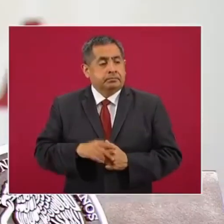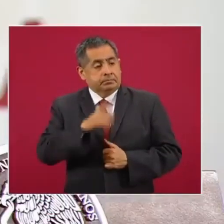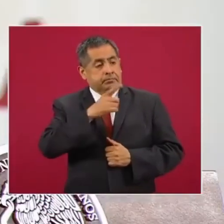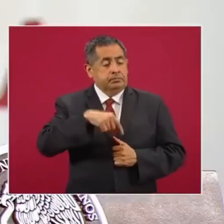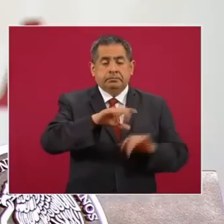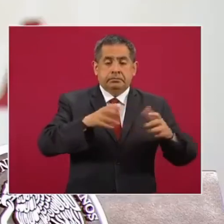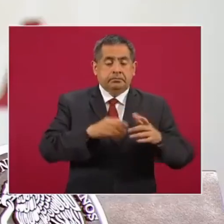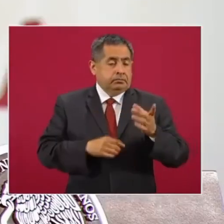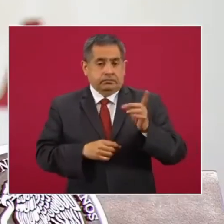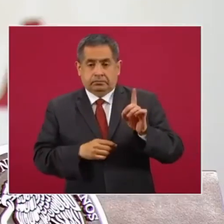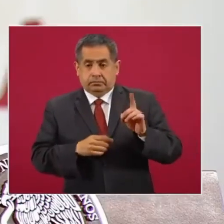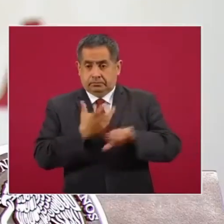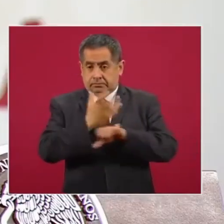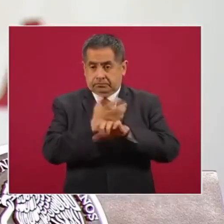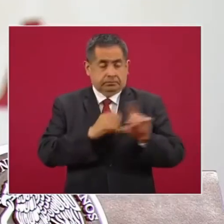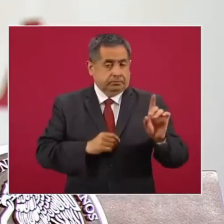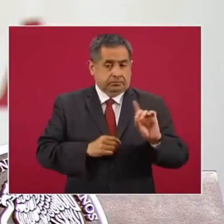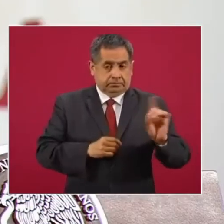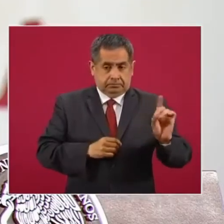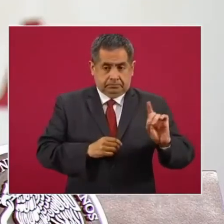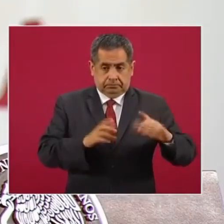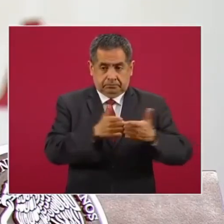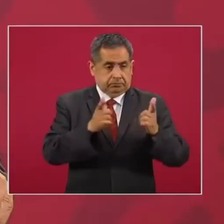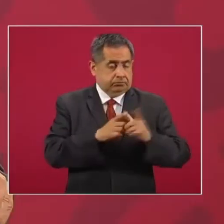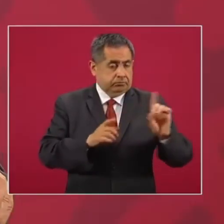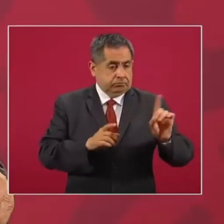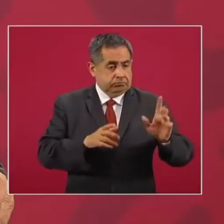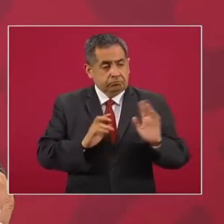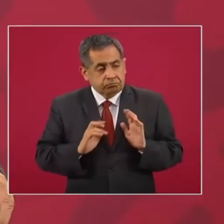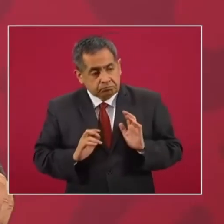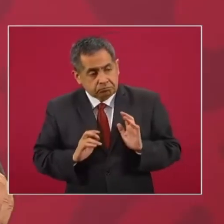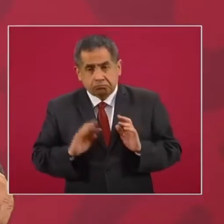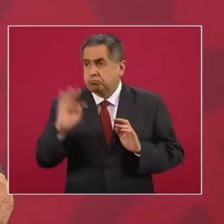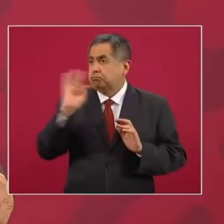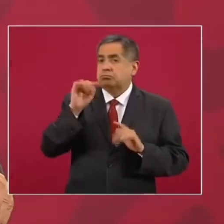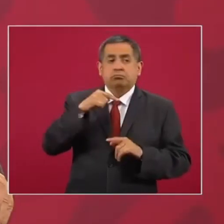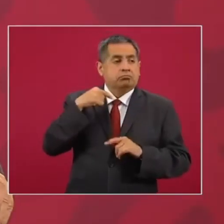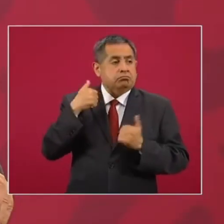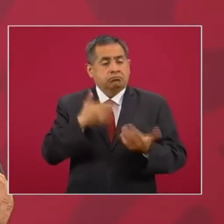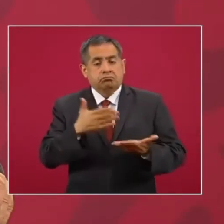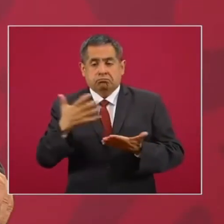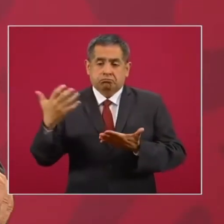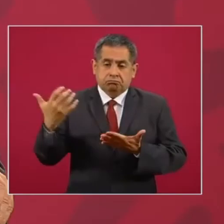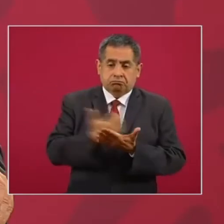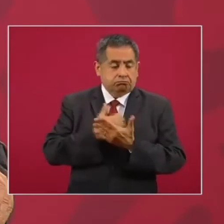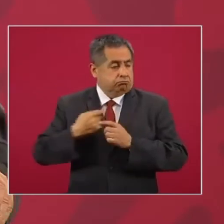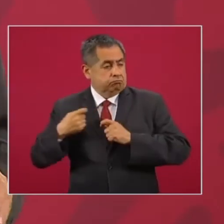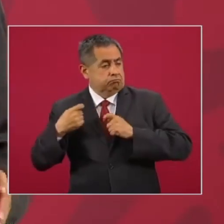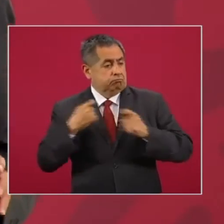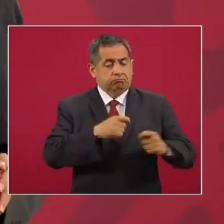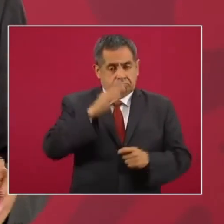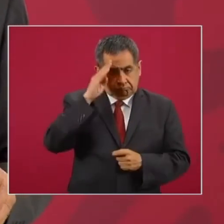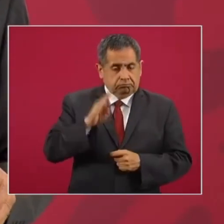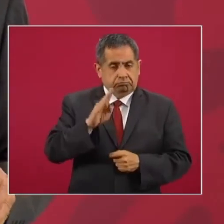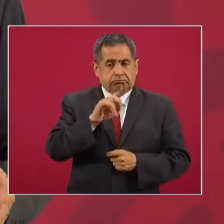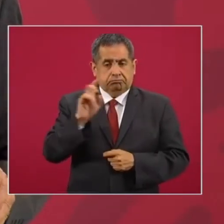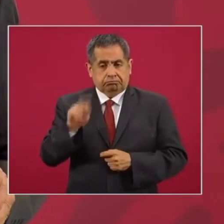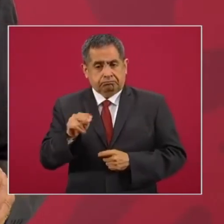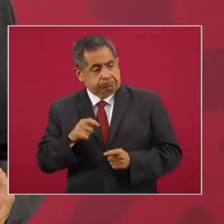demócratas, en el caso de que se decida de que gana el señor